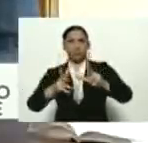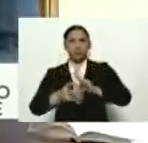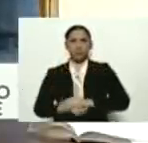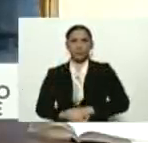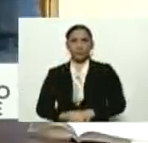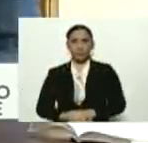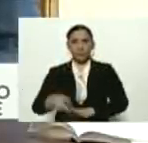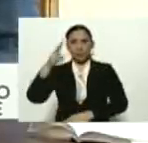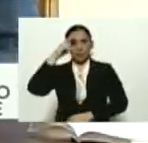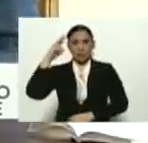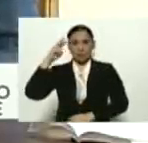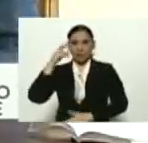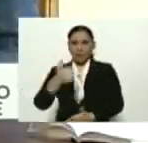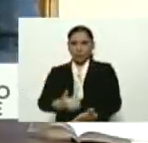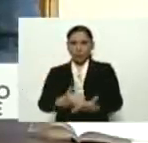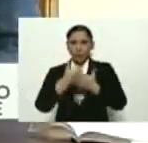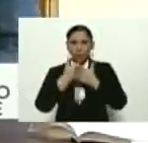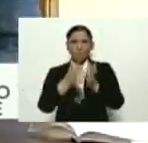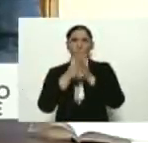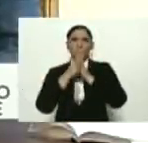el canciller me ayuda, por favor,